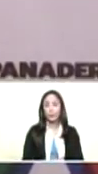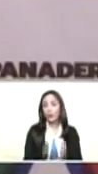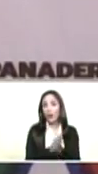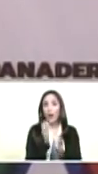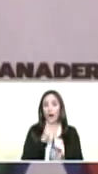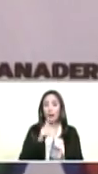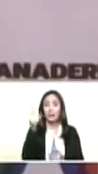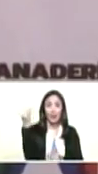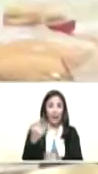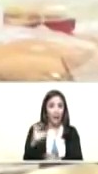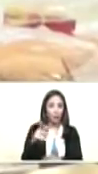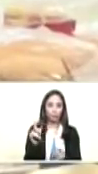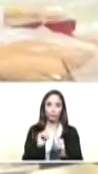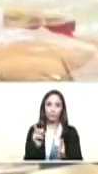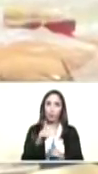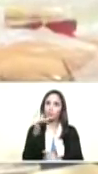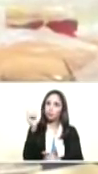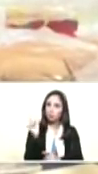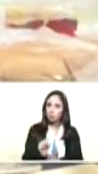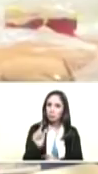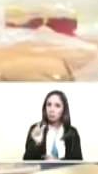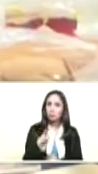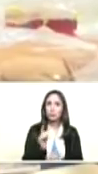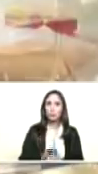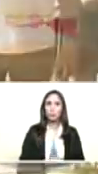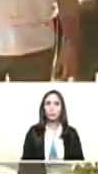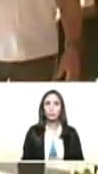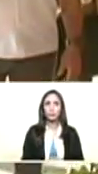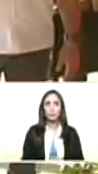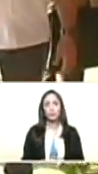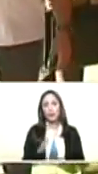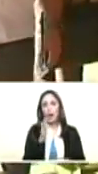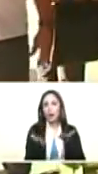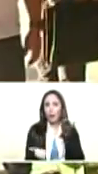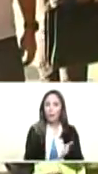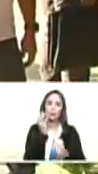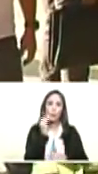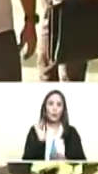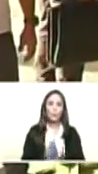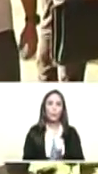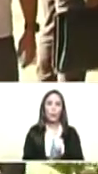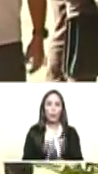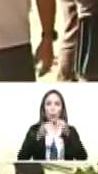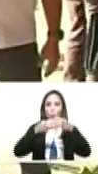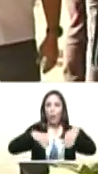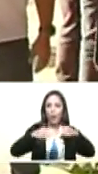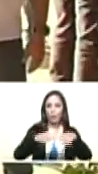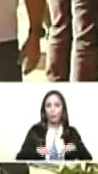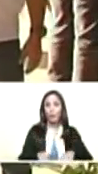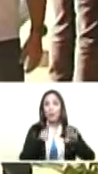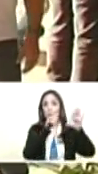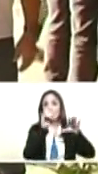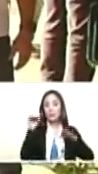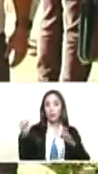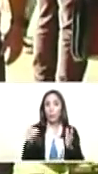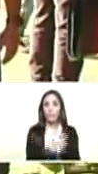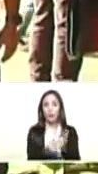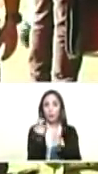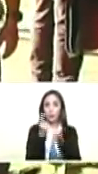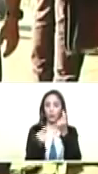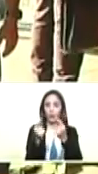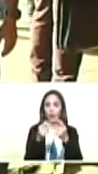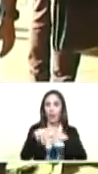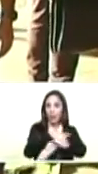precios especulativos del mercado. Inclusive hay una comparación de una caja de huevo, un cartón de huevo que cuesta 600 mil bolívares ahorita en el